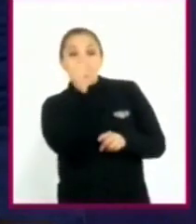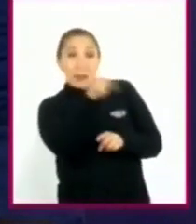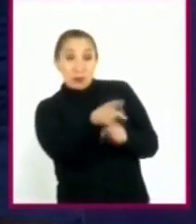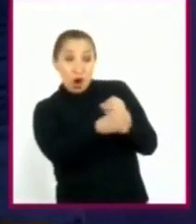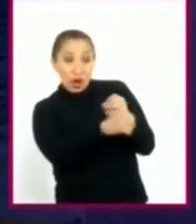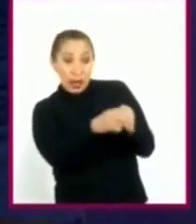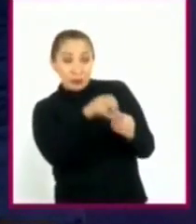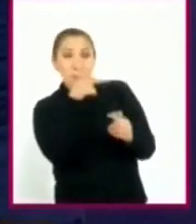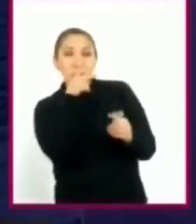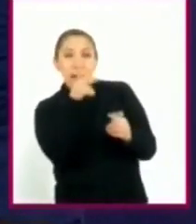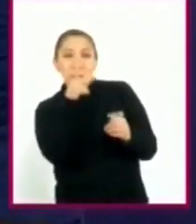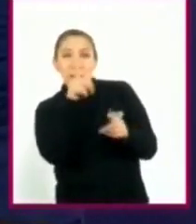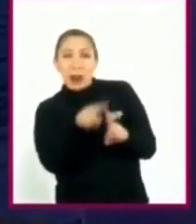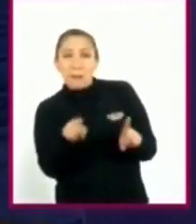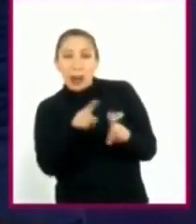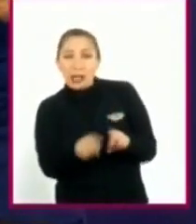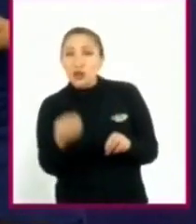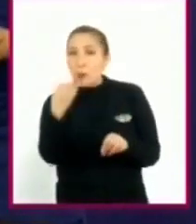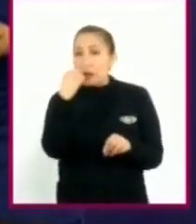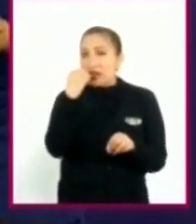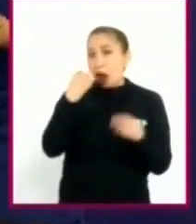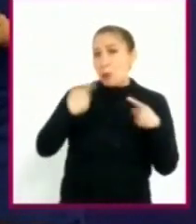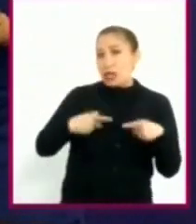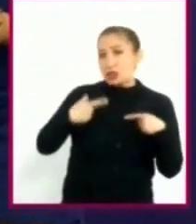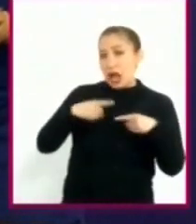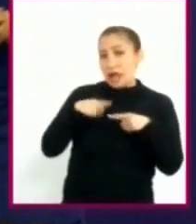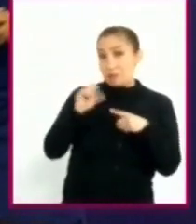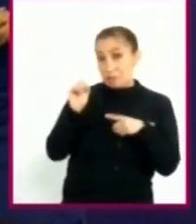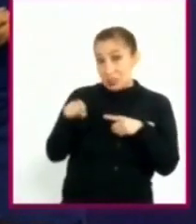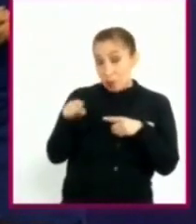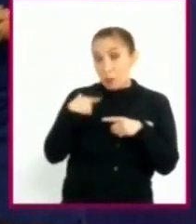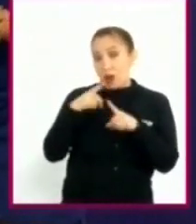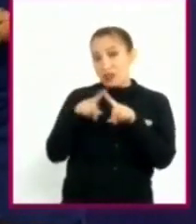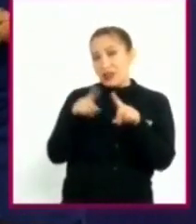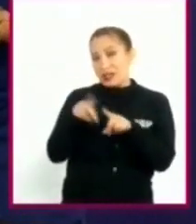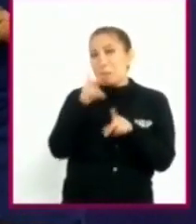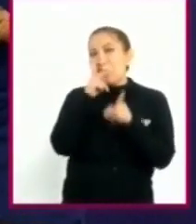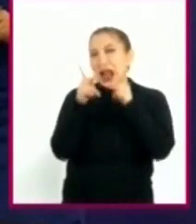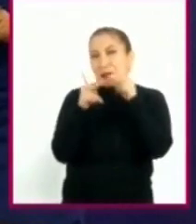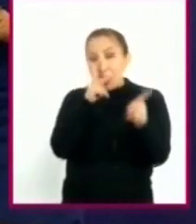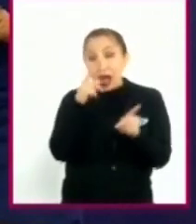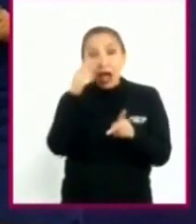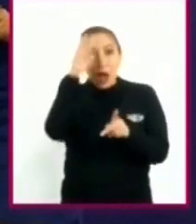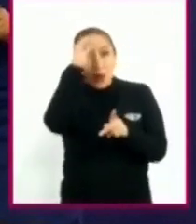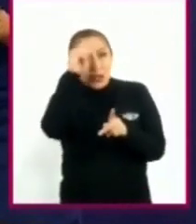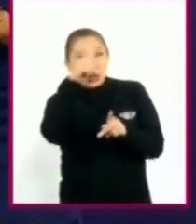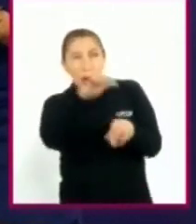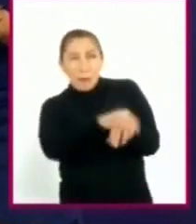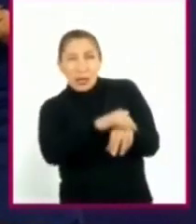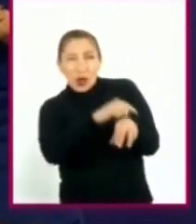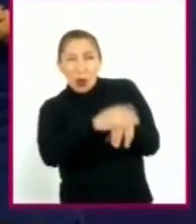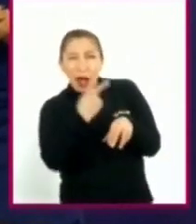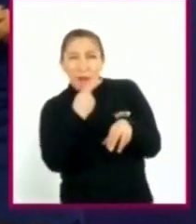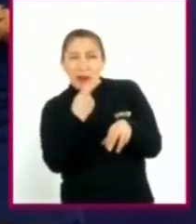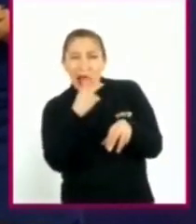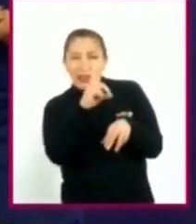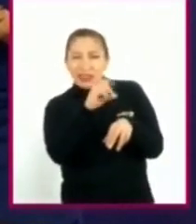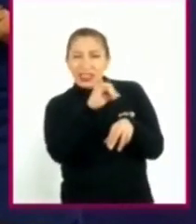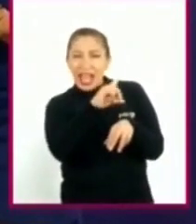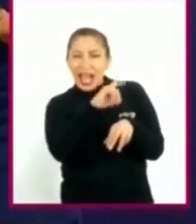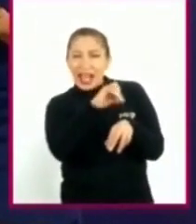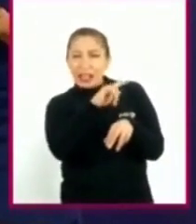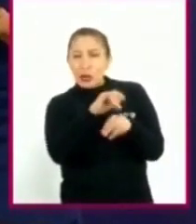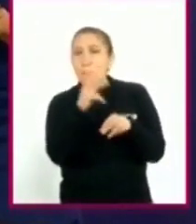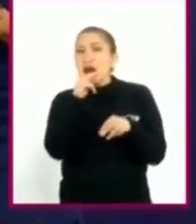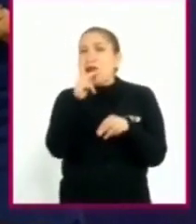cosas, personas o alimentos. ¿Recuerdan si alguien de sus amigas o amigos usan algún dialecto? ¿Qué palabras